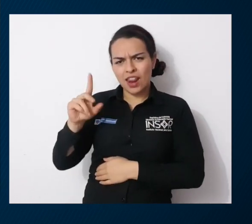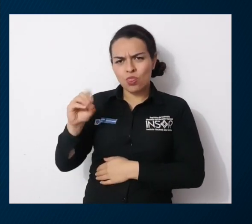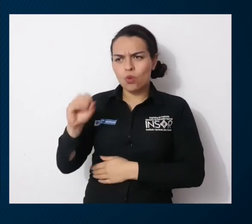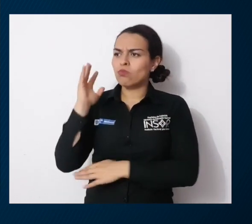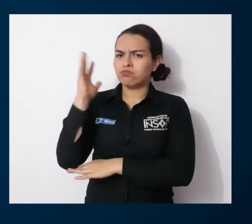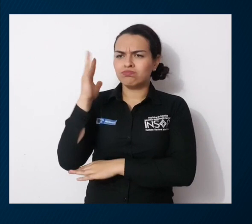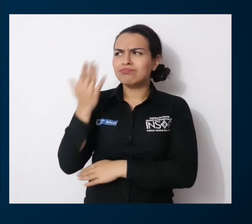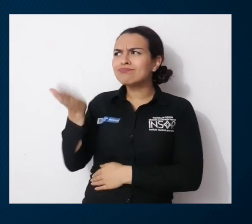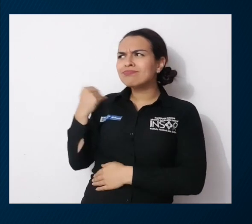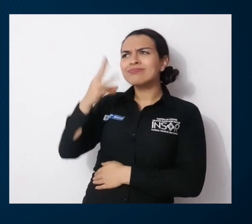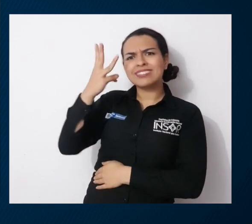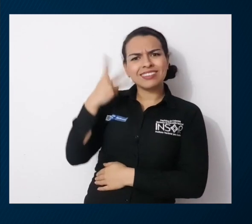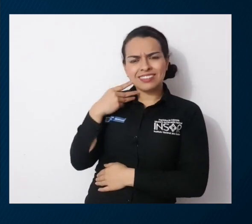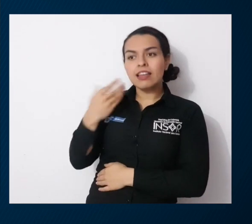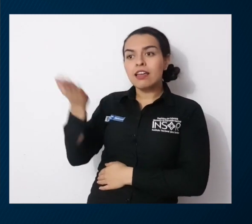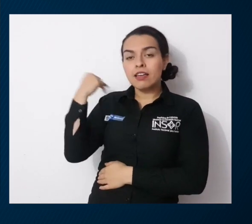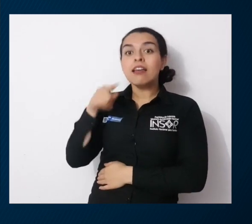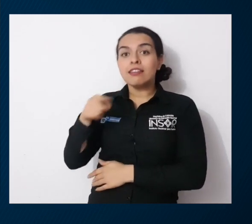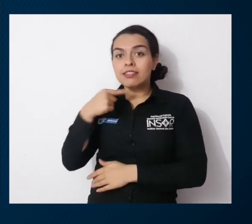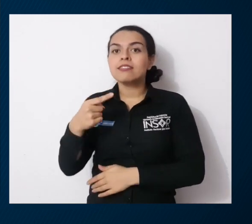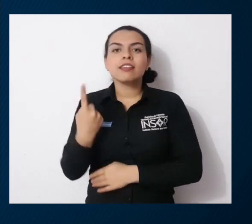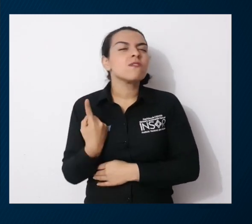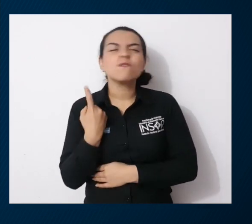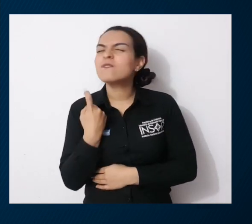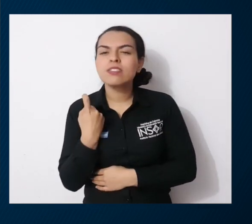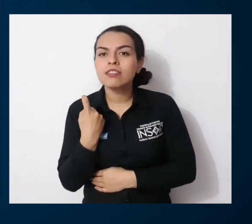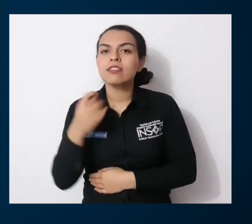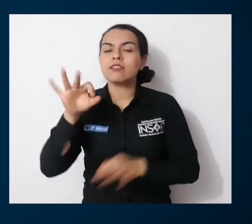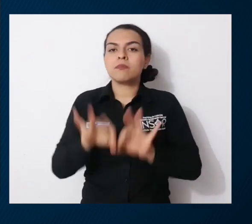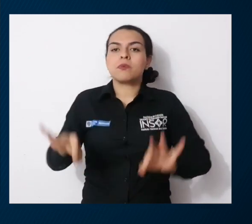Ignacio Calderón hace unos 3 días, que falta es voluntad